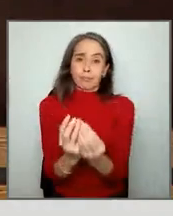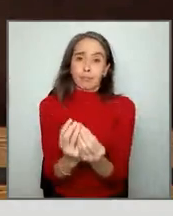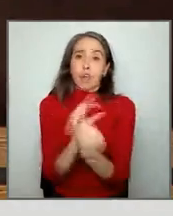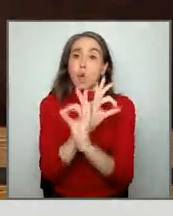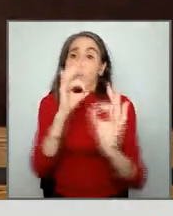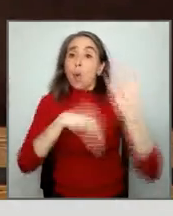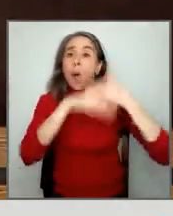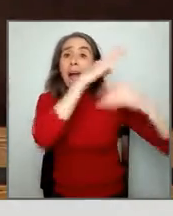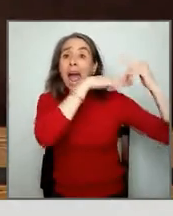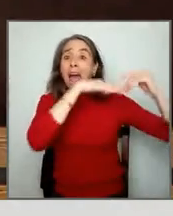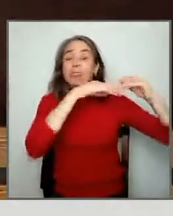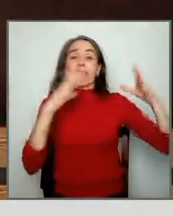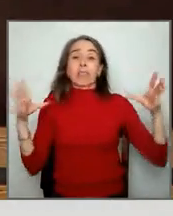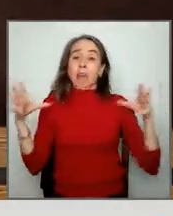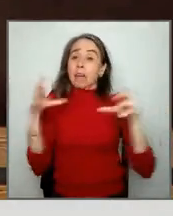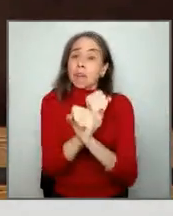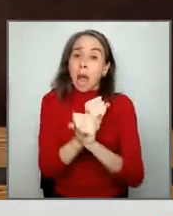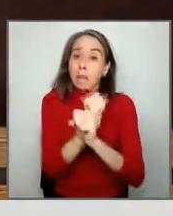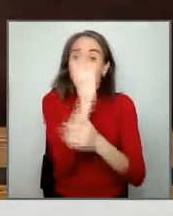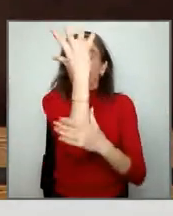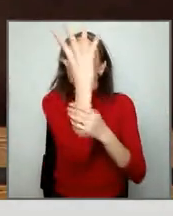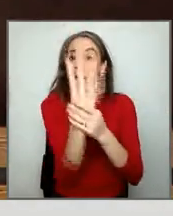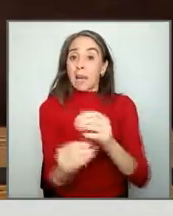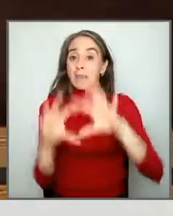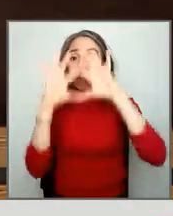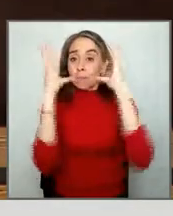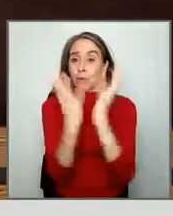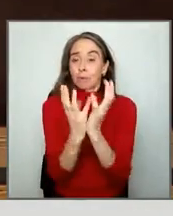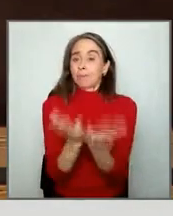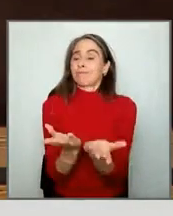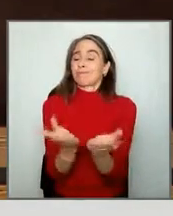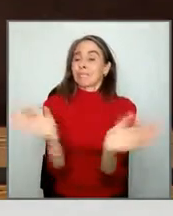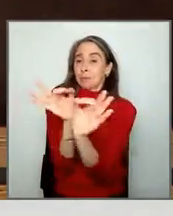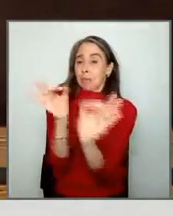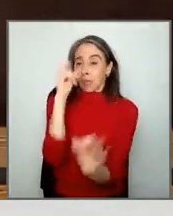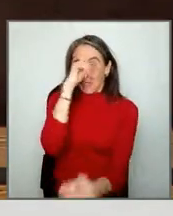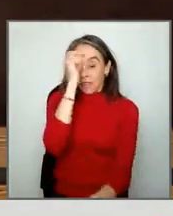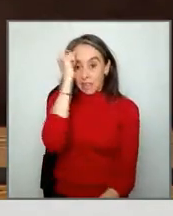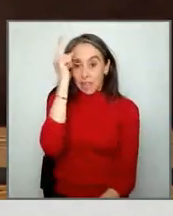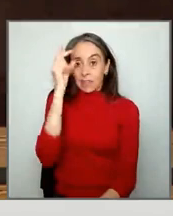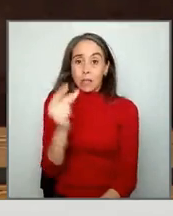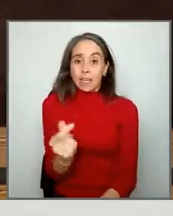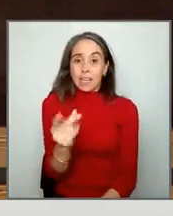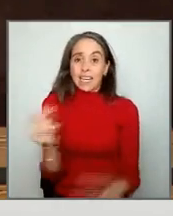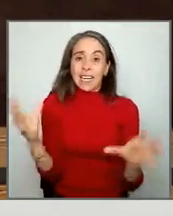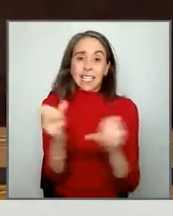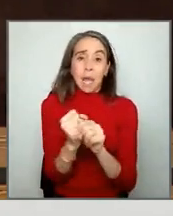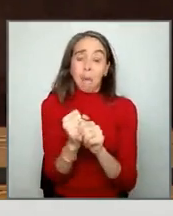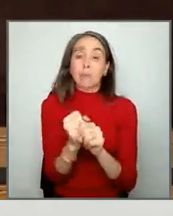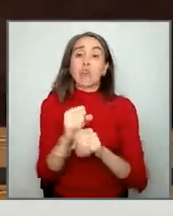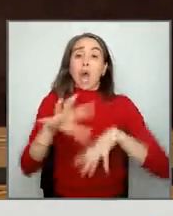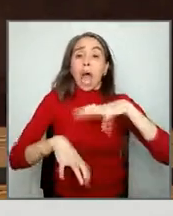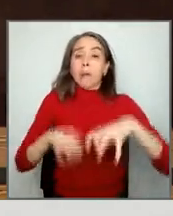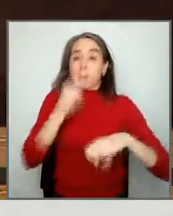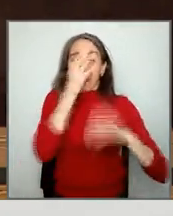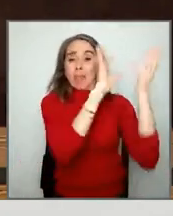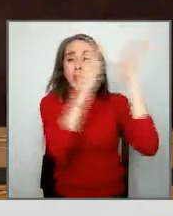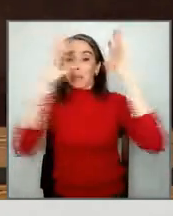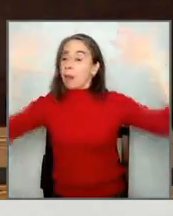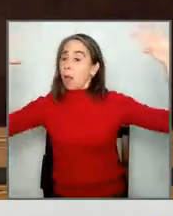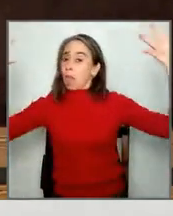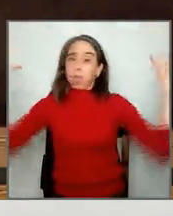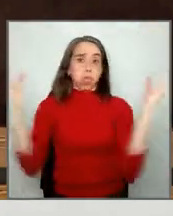esto probablemente es difícil de entender pero el ritmo la tasa de pérdida es probablemente más rápida